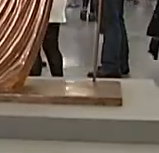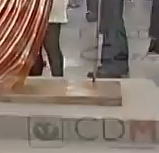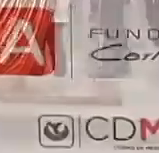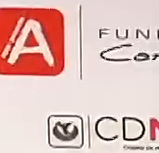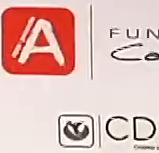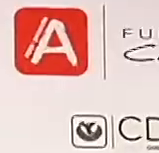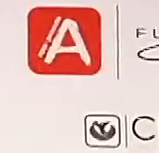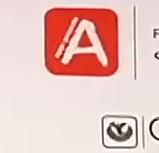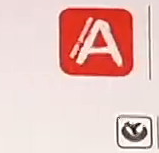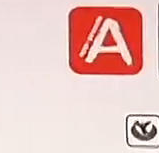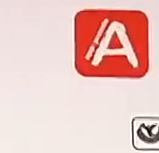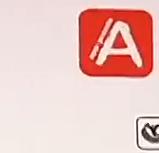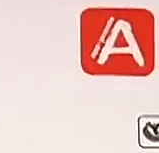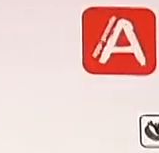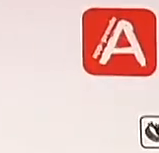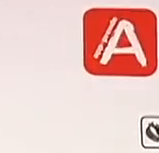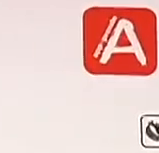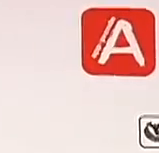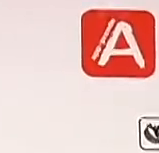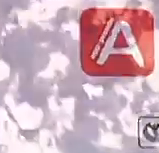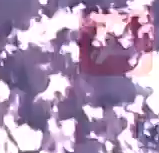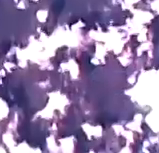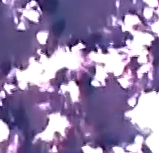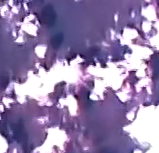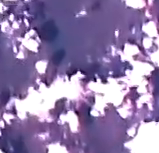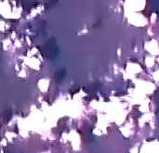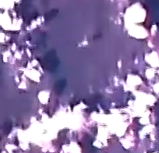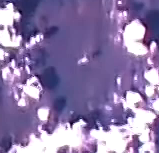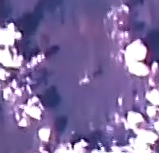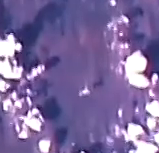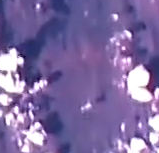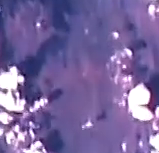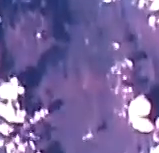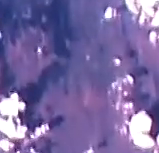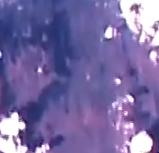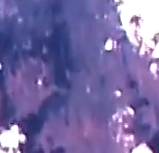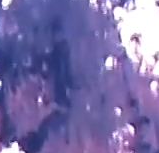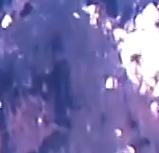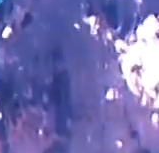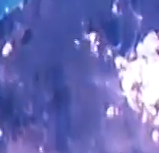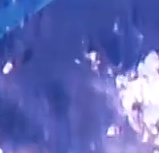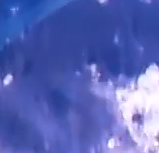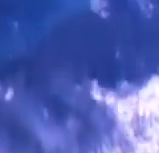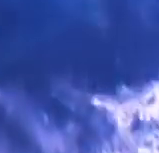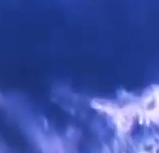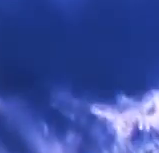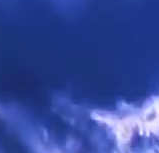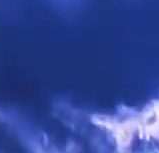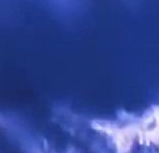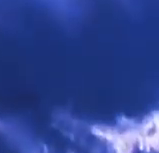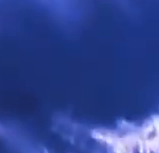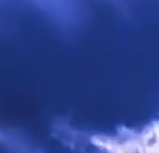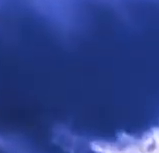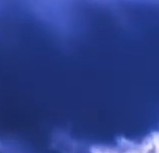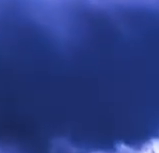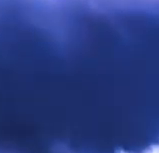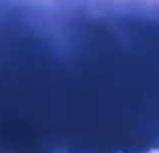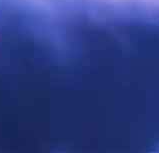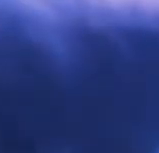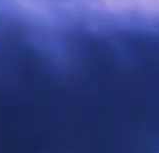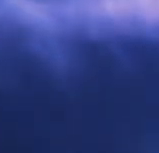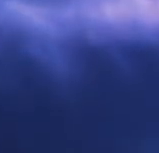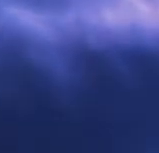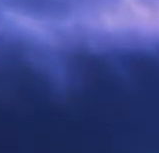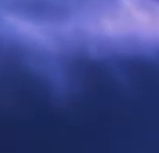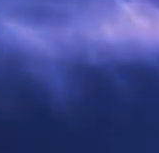el universo. Decide lo que quieras hacer en la vida. Reconoce qué tan lejos estás de esa meta. Tienes que hacer una